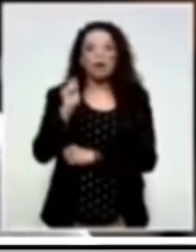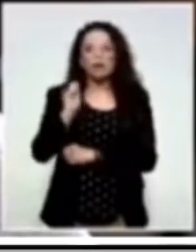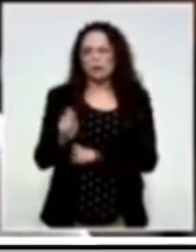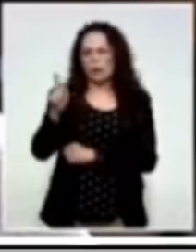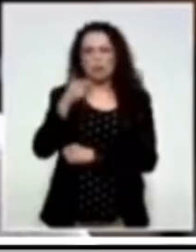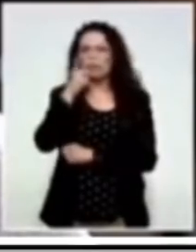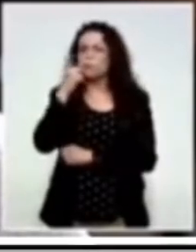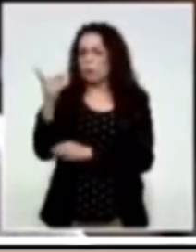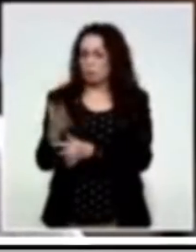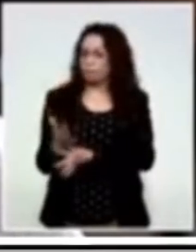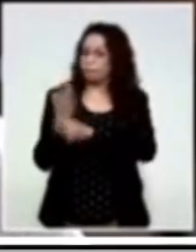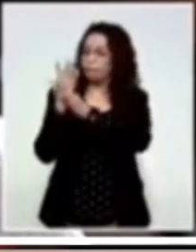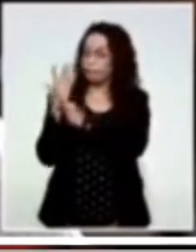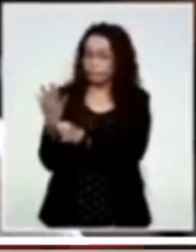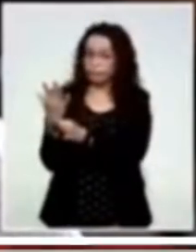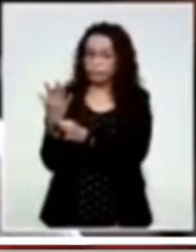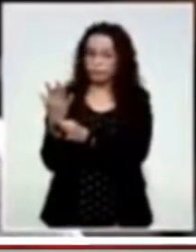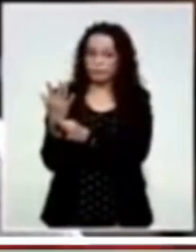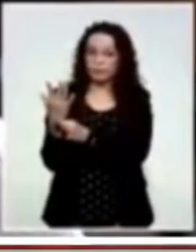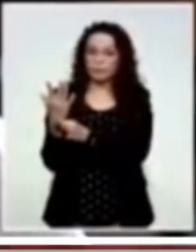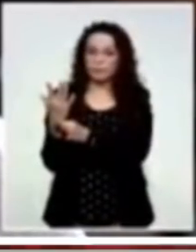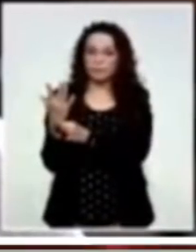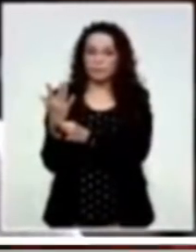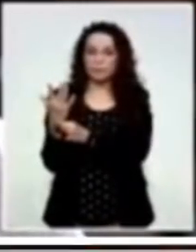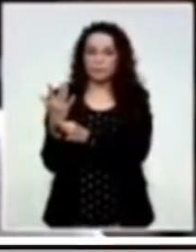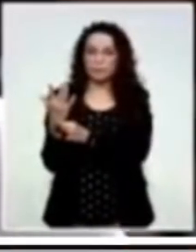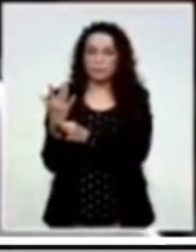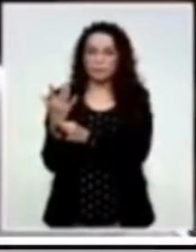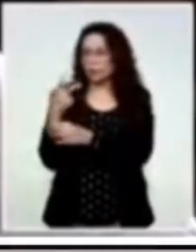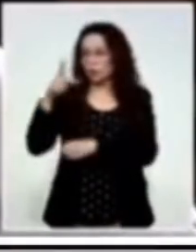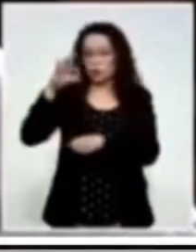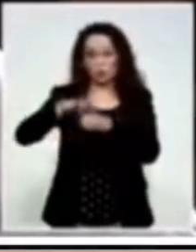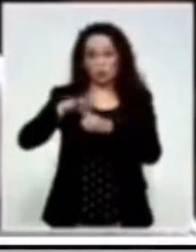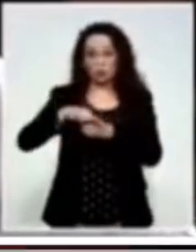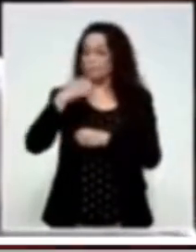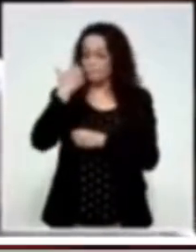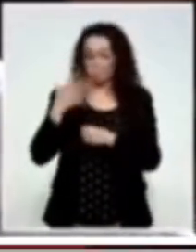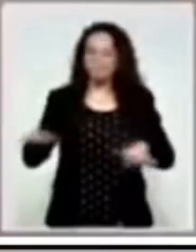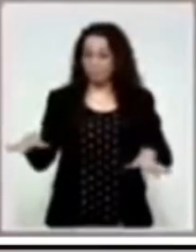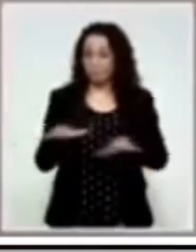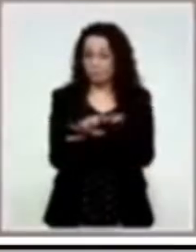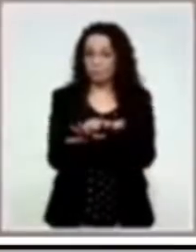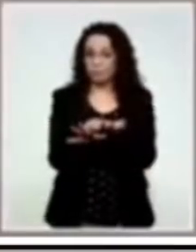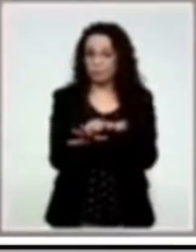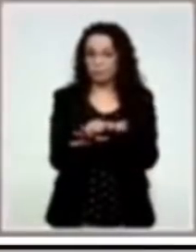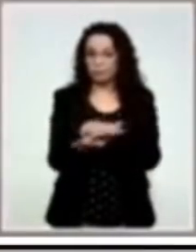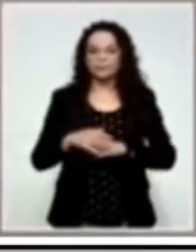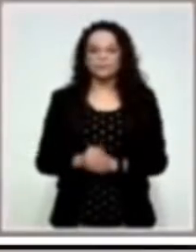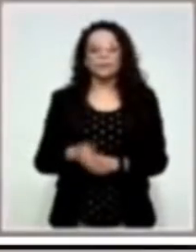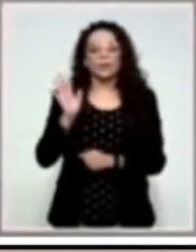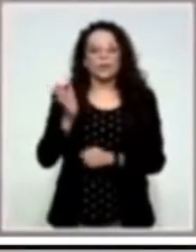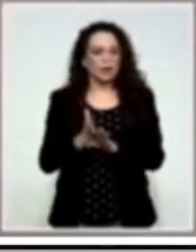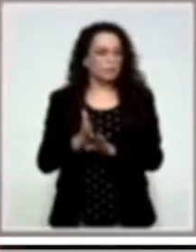manifestó en algún momento que iba a cambiar el sentido de su voto. Como ya expresé en las dos